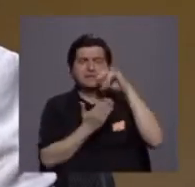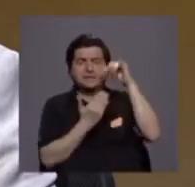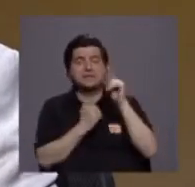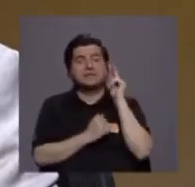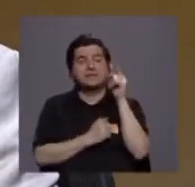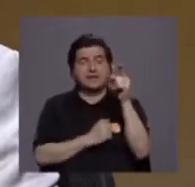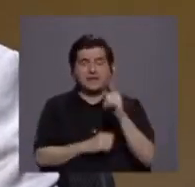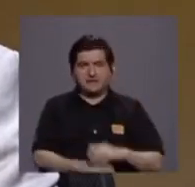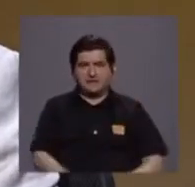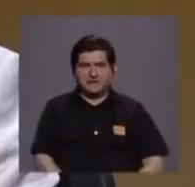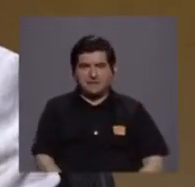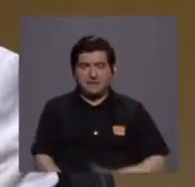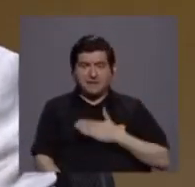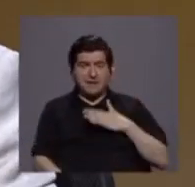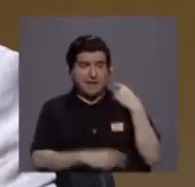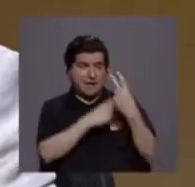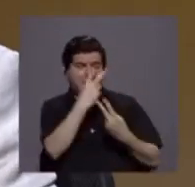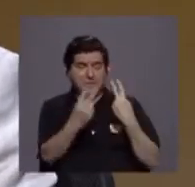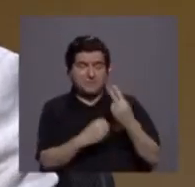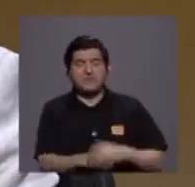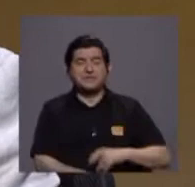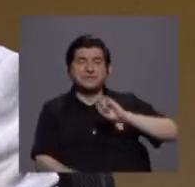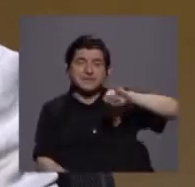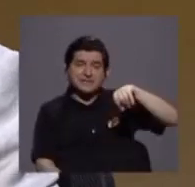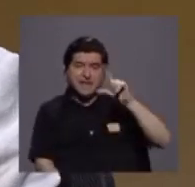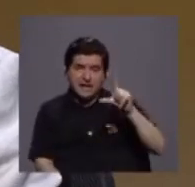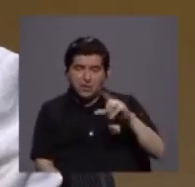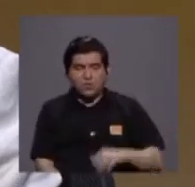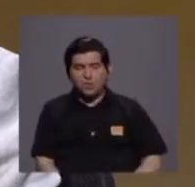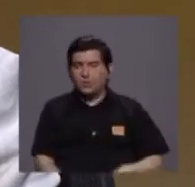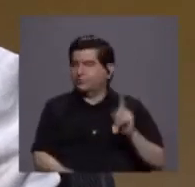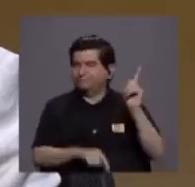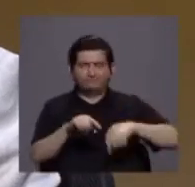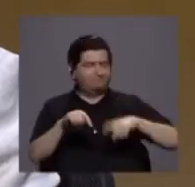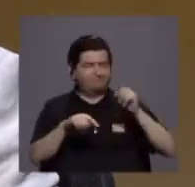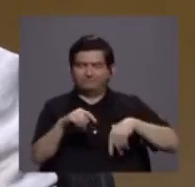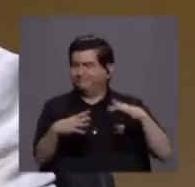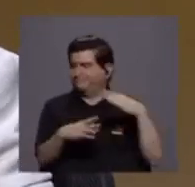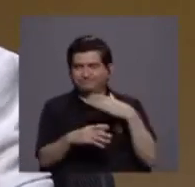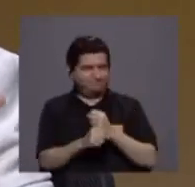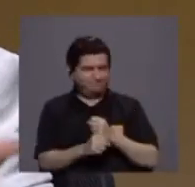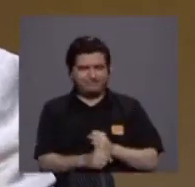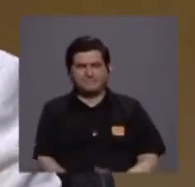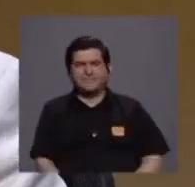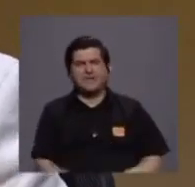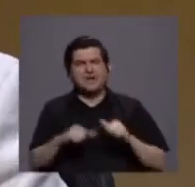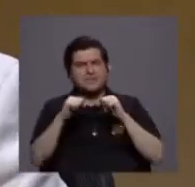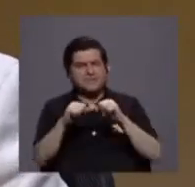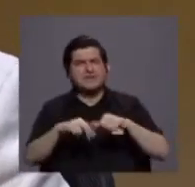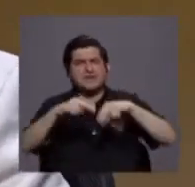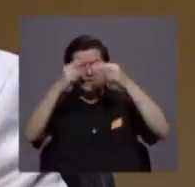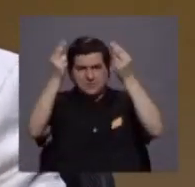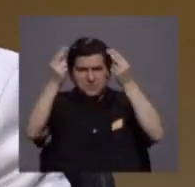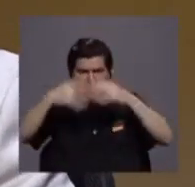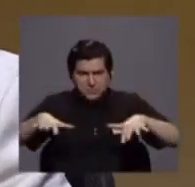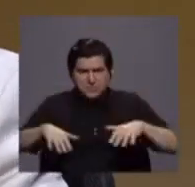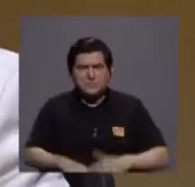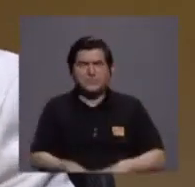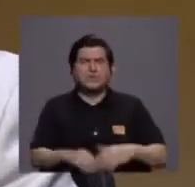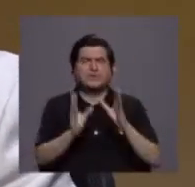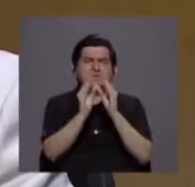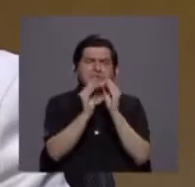allá. Mi viaje estaba proyectado para julio, obviamente no lo pudimos llevar a cabo, entonces seguimos de manera virtual